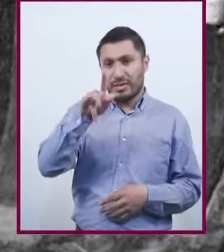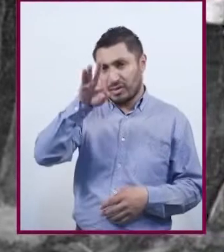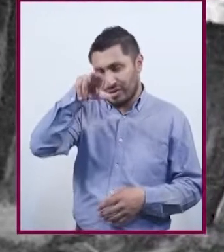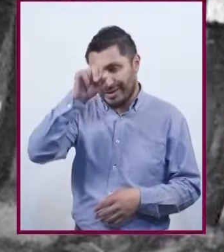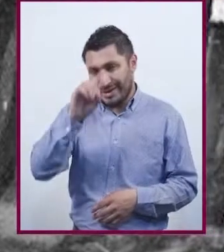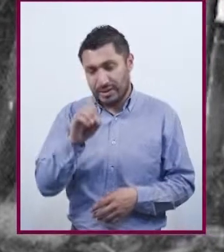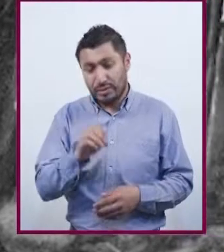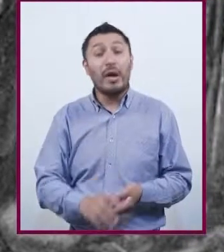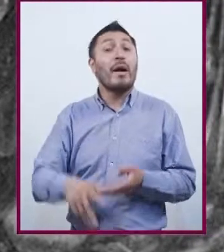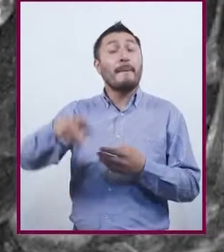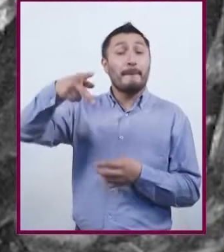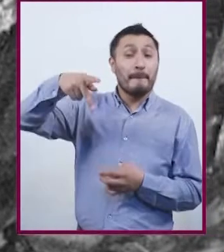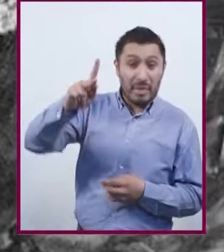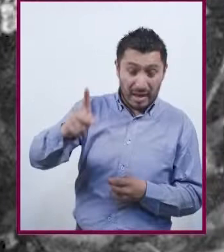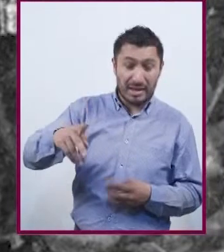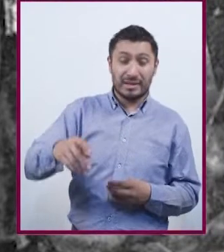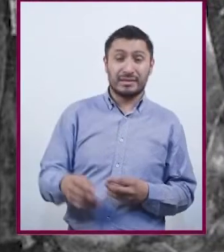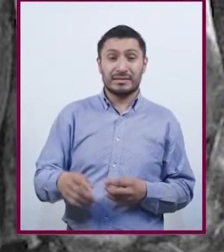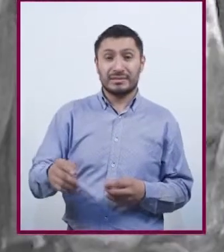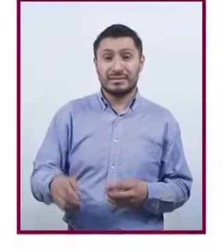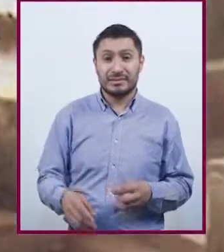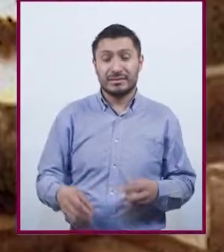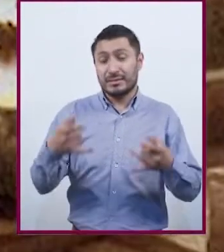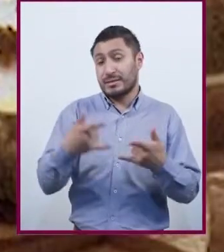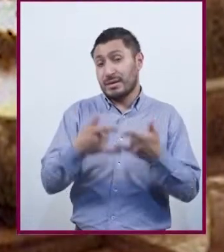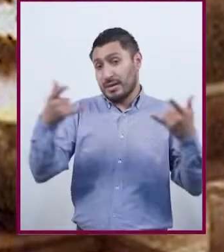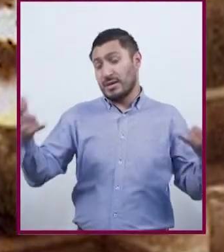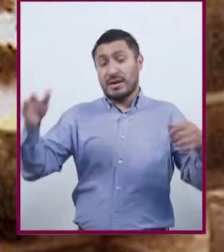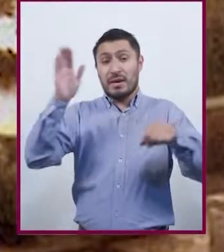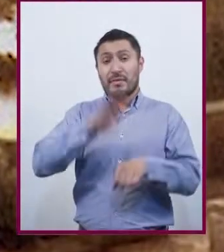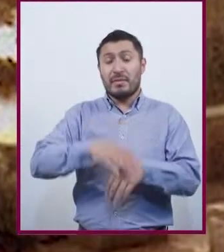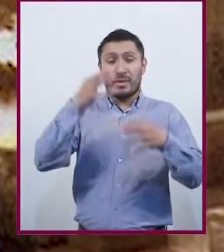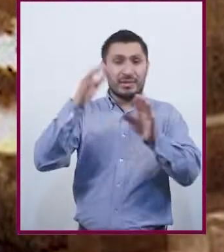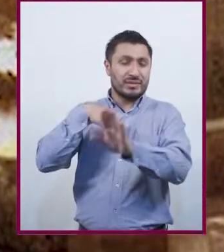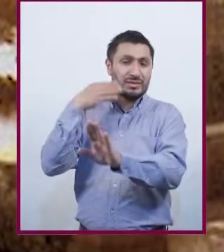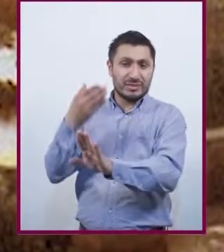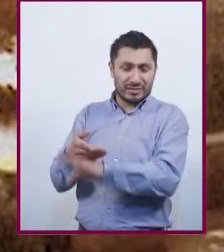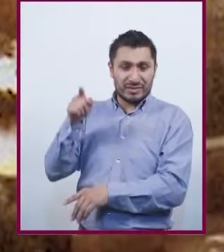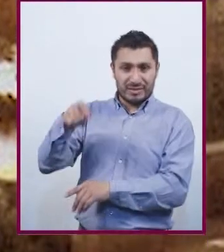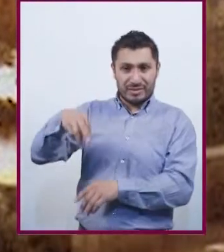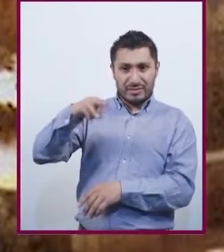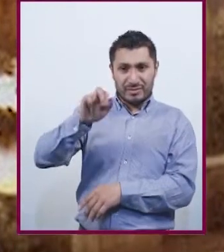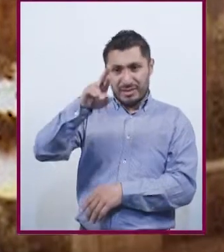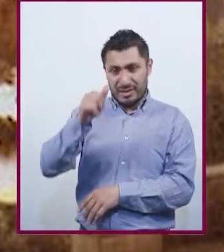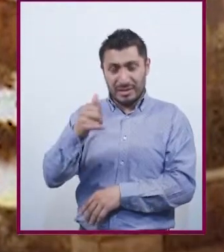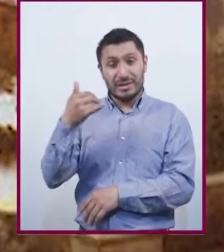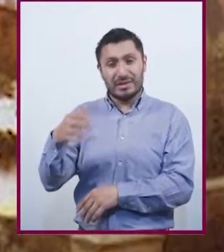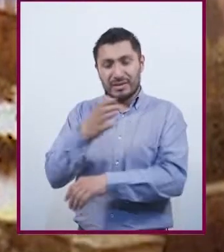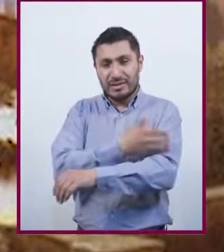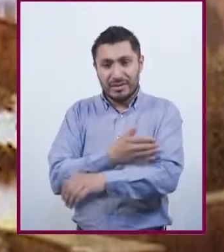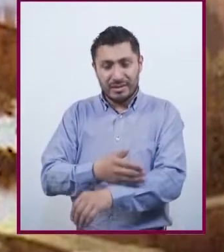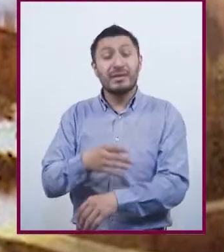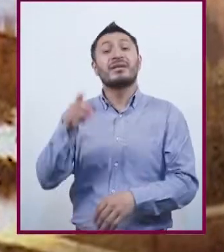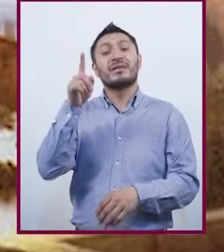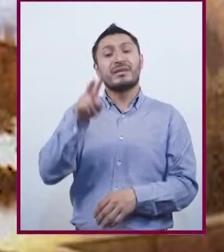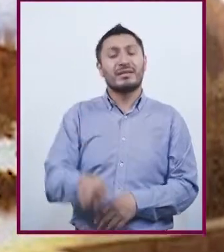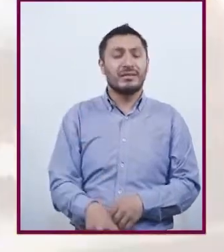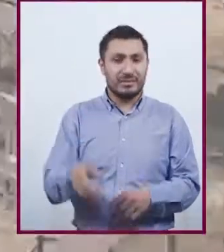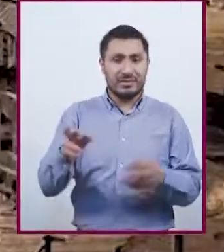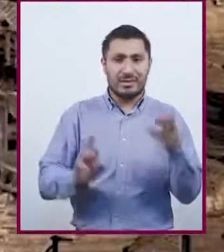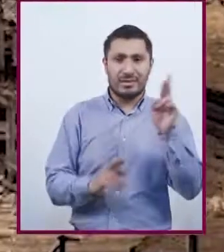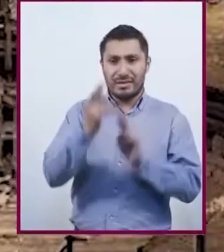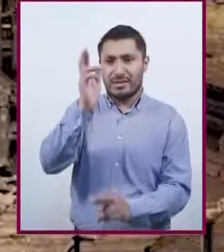periodo victoriano. Sin embargo, el proceso histórico que más afectaría a Mary Shelley y sus contemporáneos fue, sin